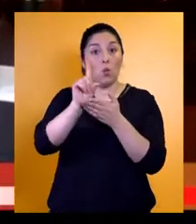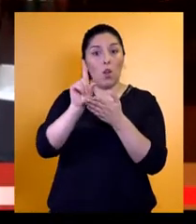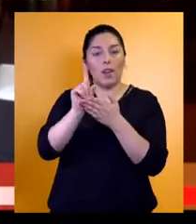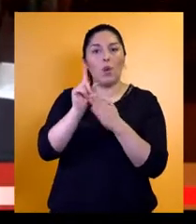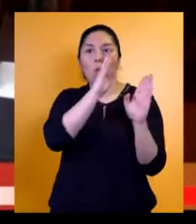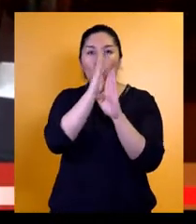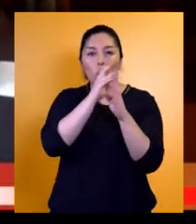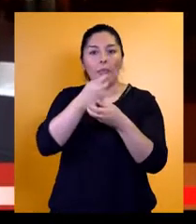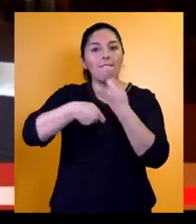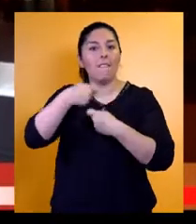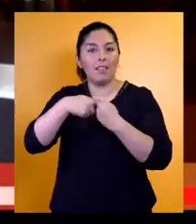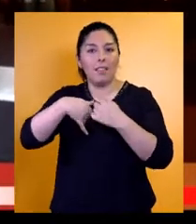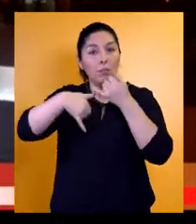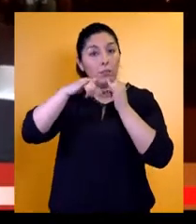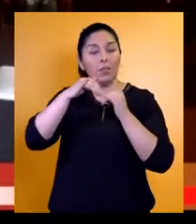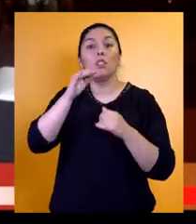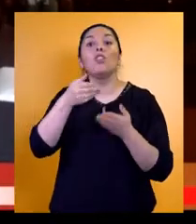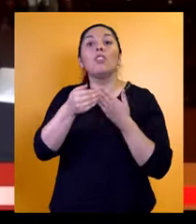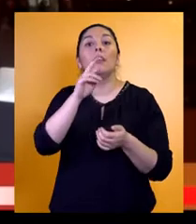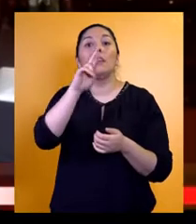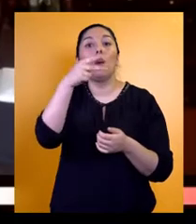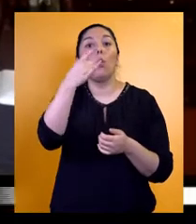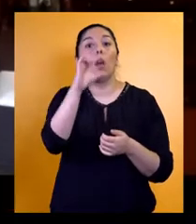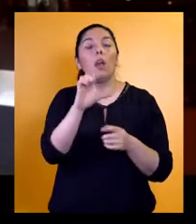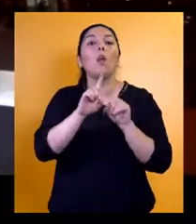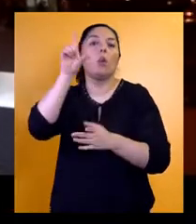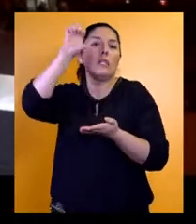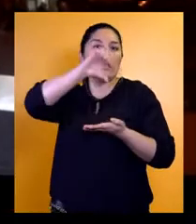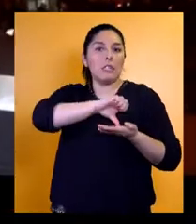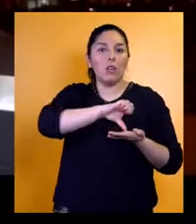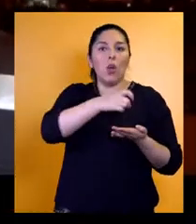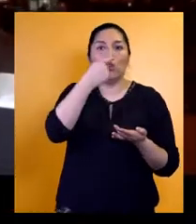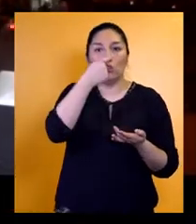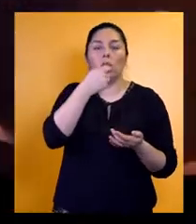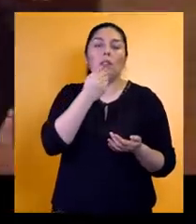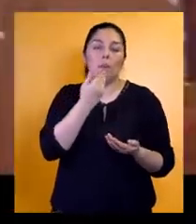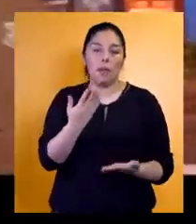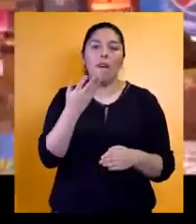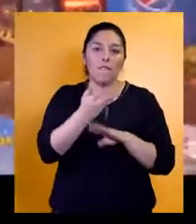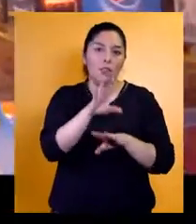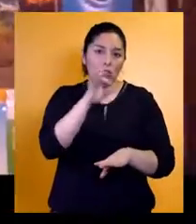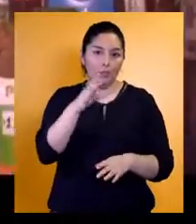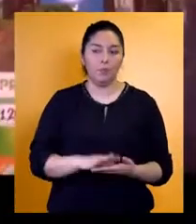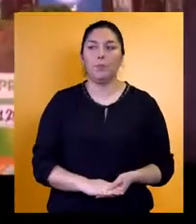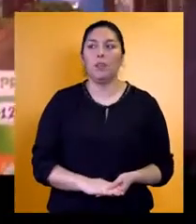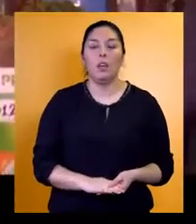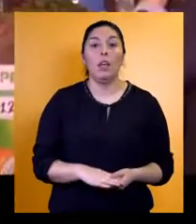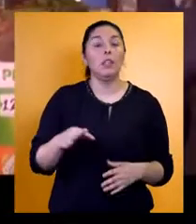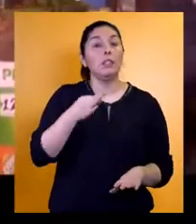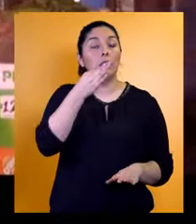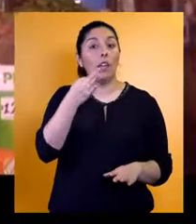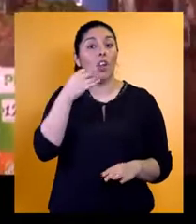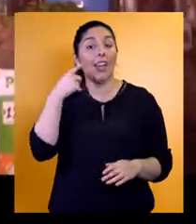y sector de Ragüe y algunos locales acá en el centro de Osorno, en el sector de Portales. El gobernador de Osorno, Daniel Ilayú, dijo